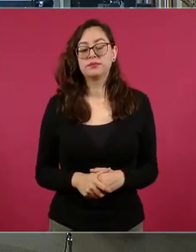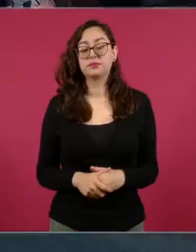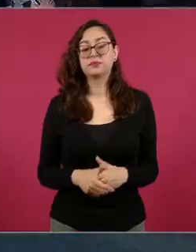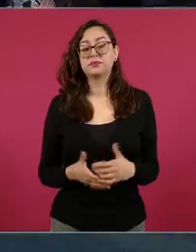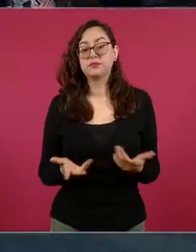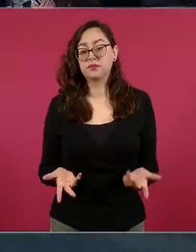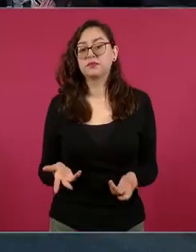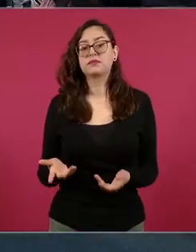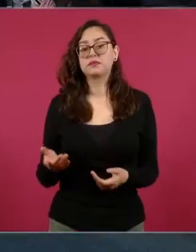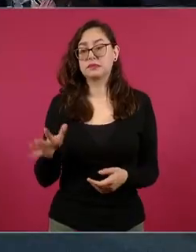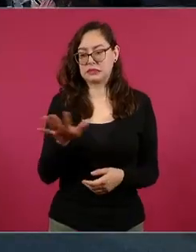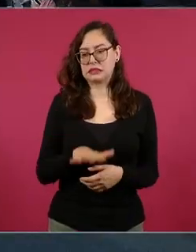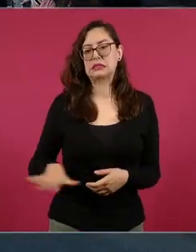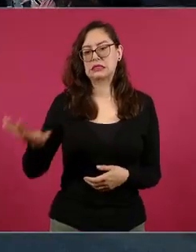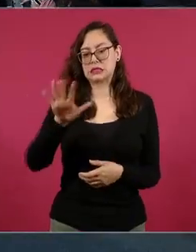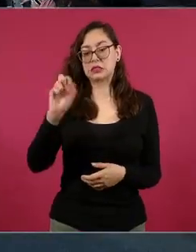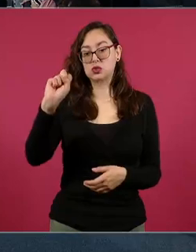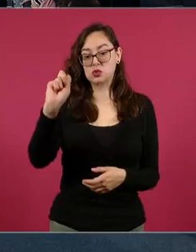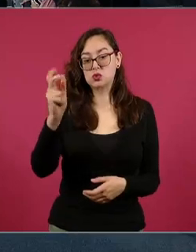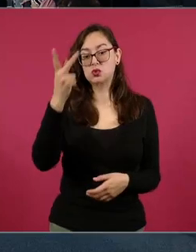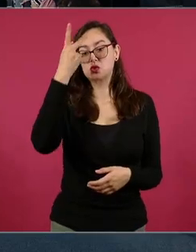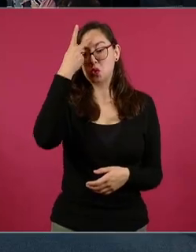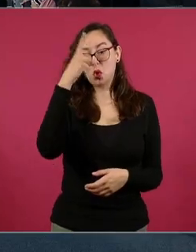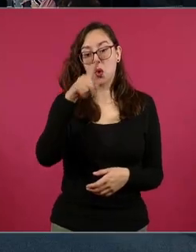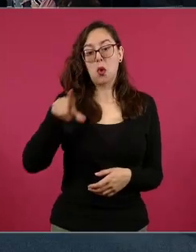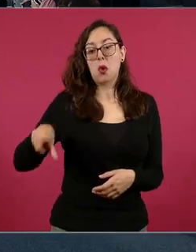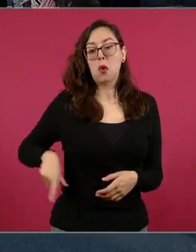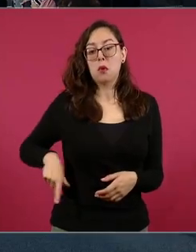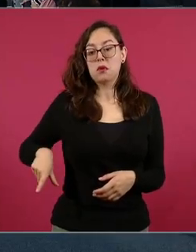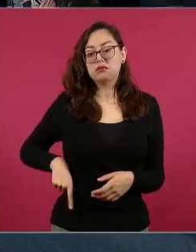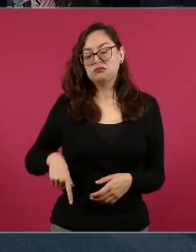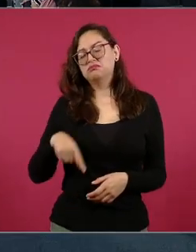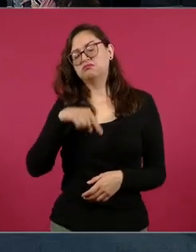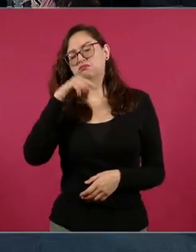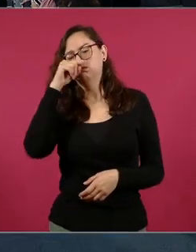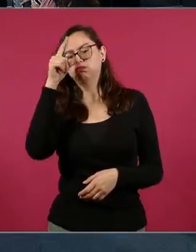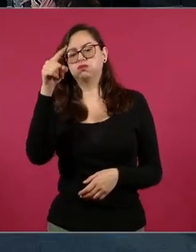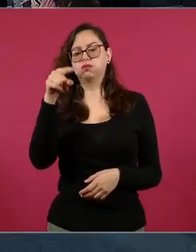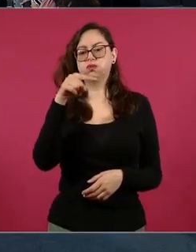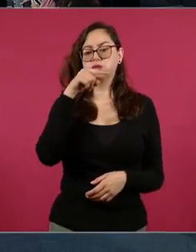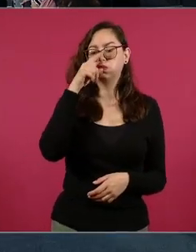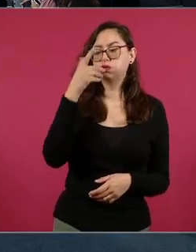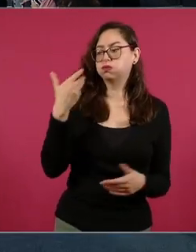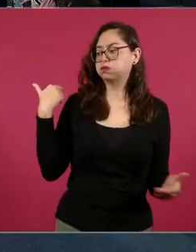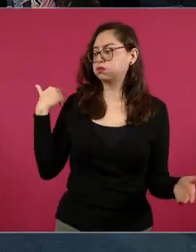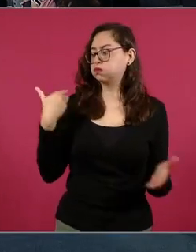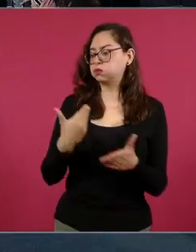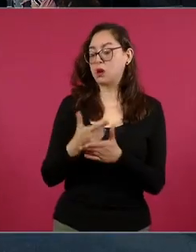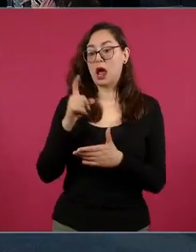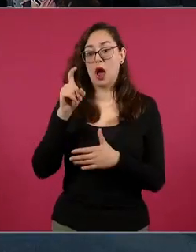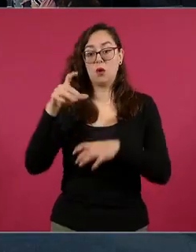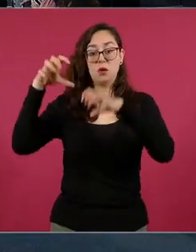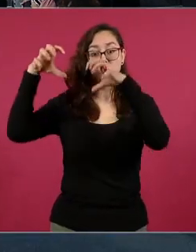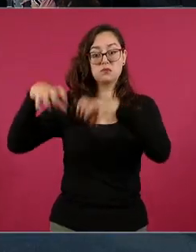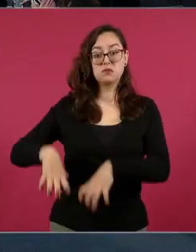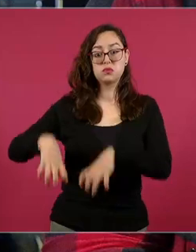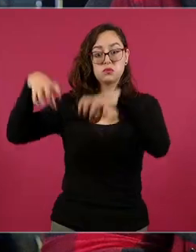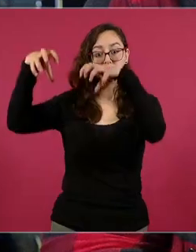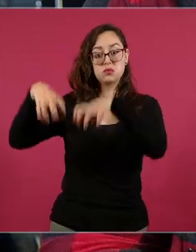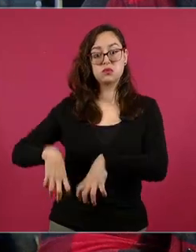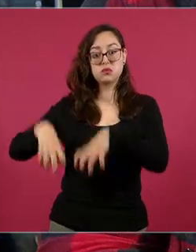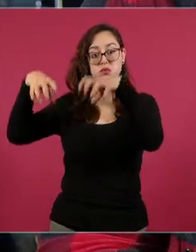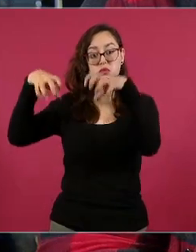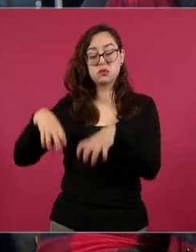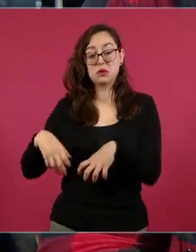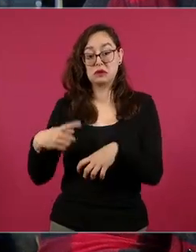han pues presumido mucho que gracias a las últimas, a las lluvias de las últimas semanas, todas las presas que abastecen a las principales ciudades